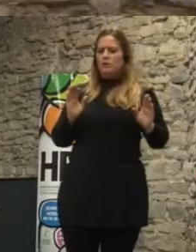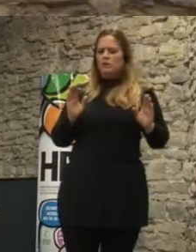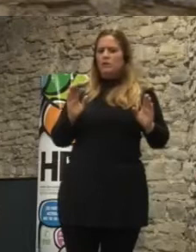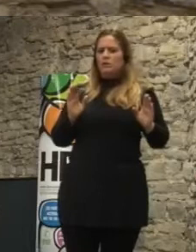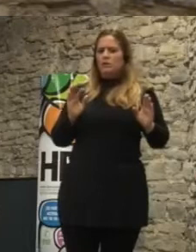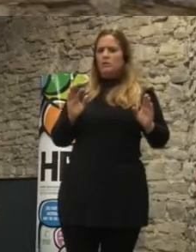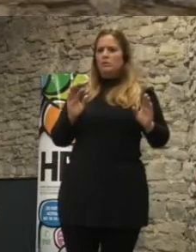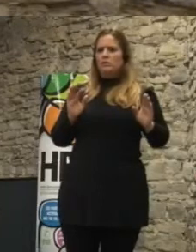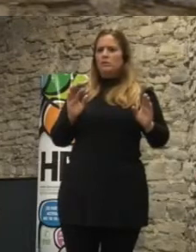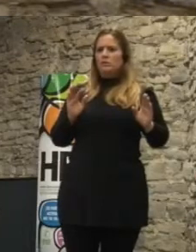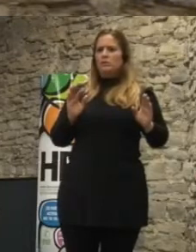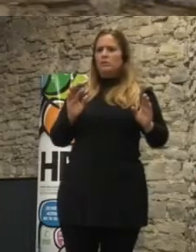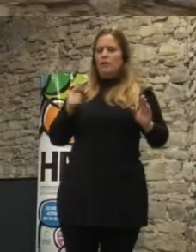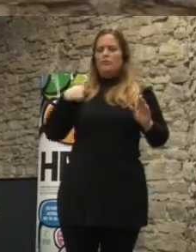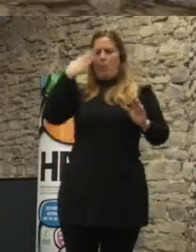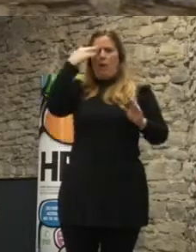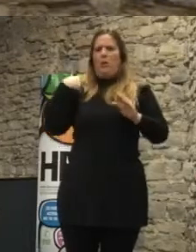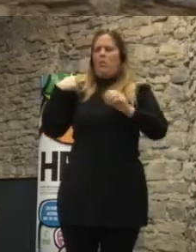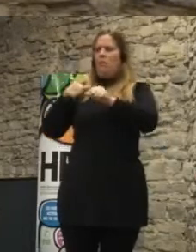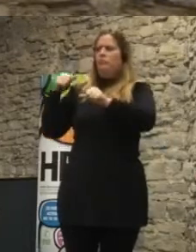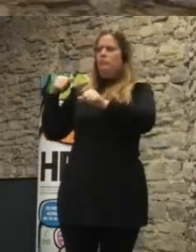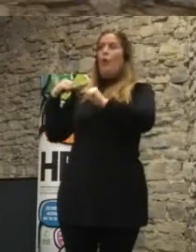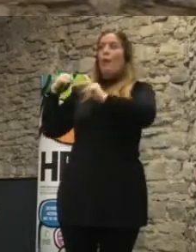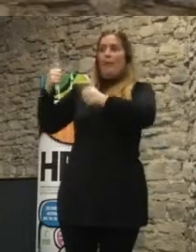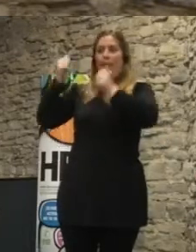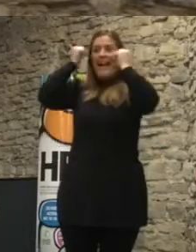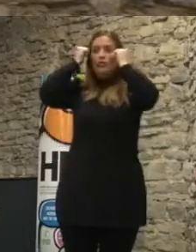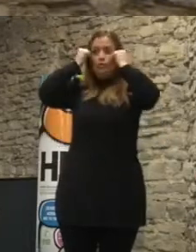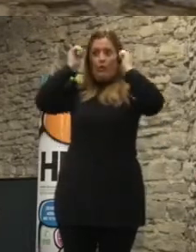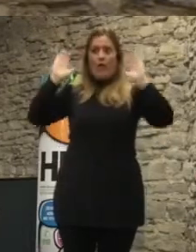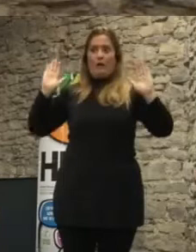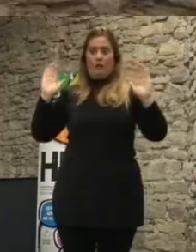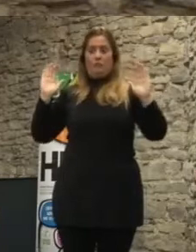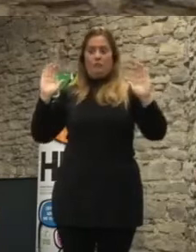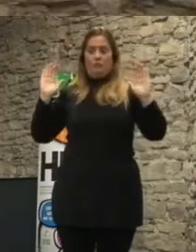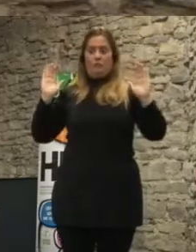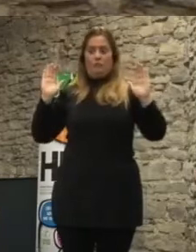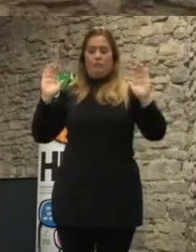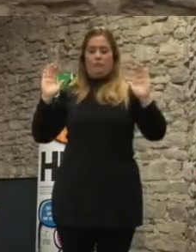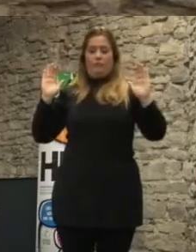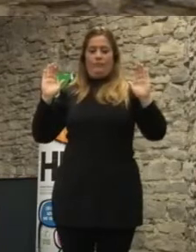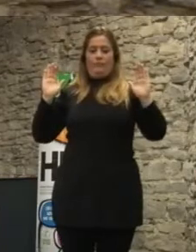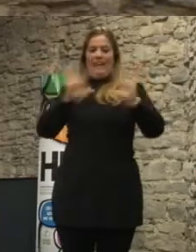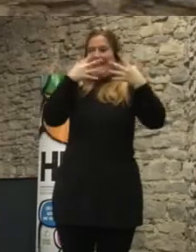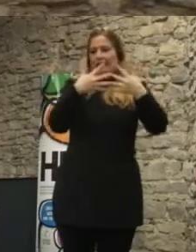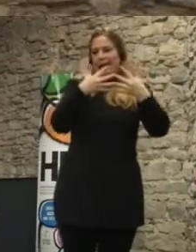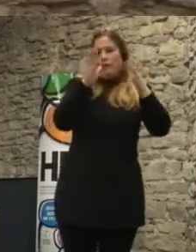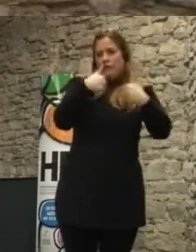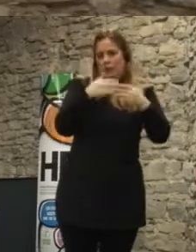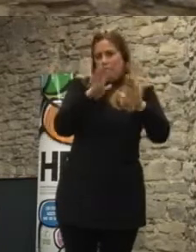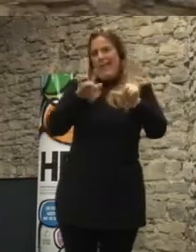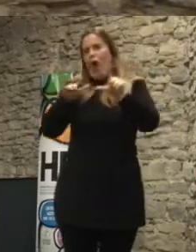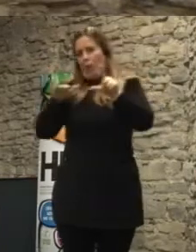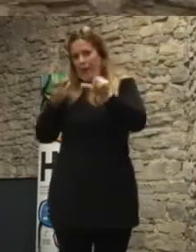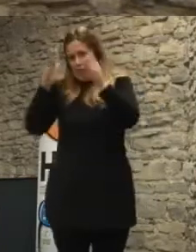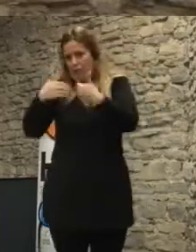Yo, cuando empecé a estudiar, no existían… No es que no existiese Internet, es que no existían los ordenadores.